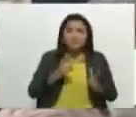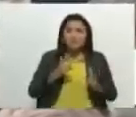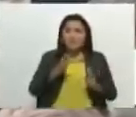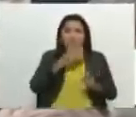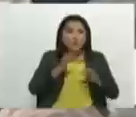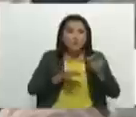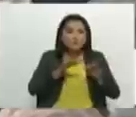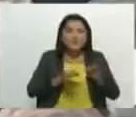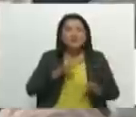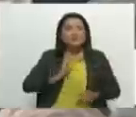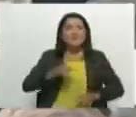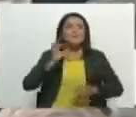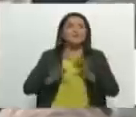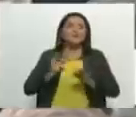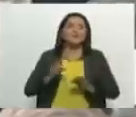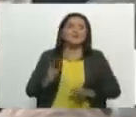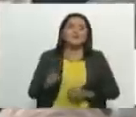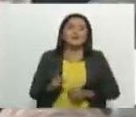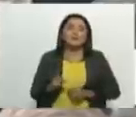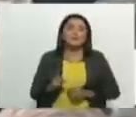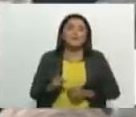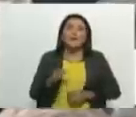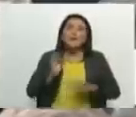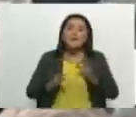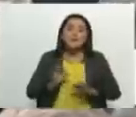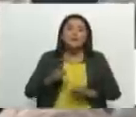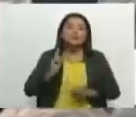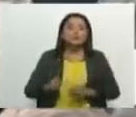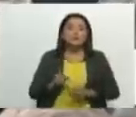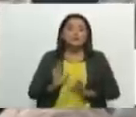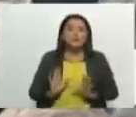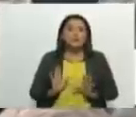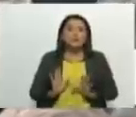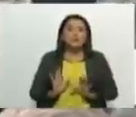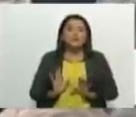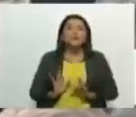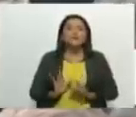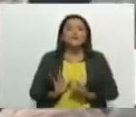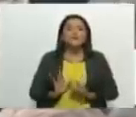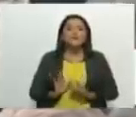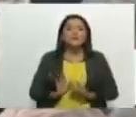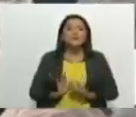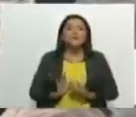Debemos exigir justicia, pero justicia concreta, que se exprese en la